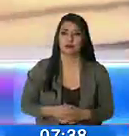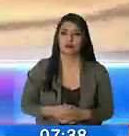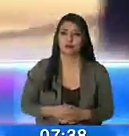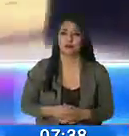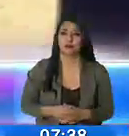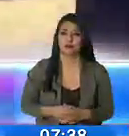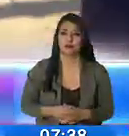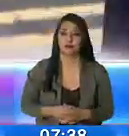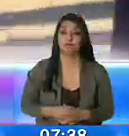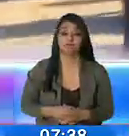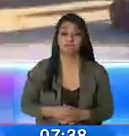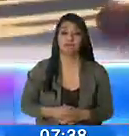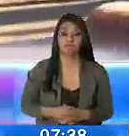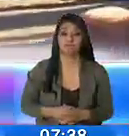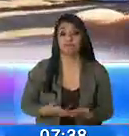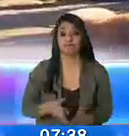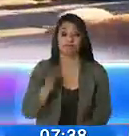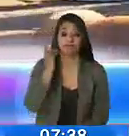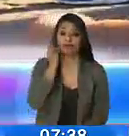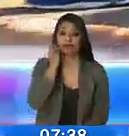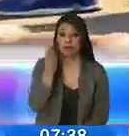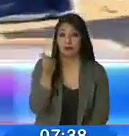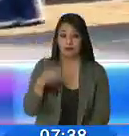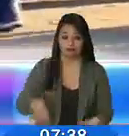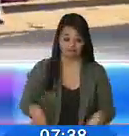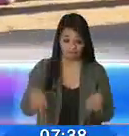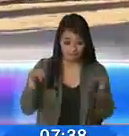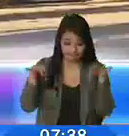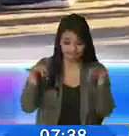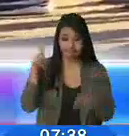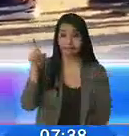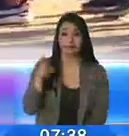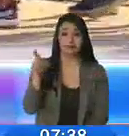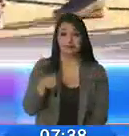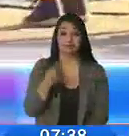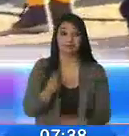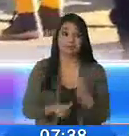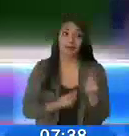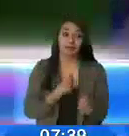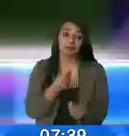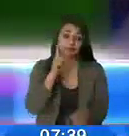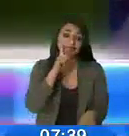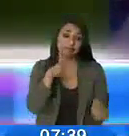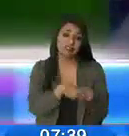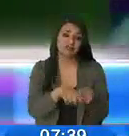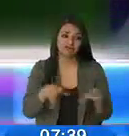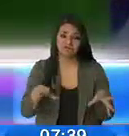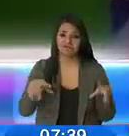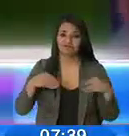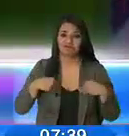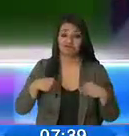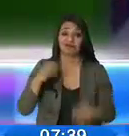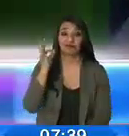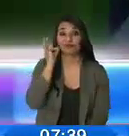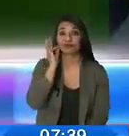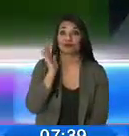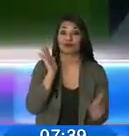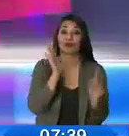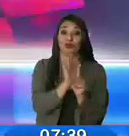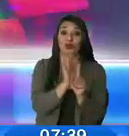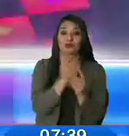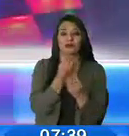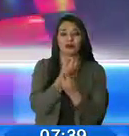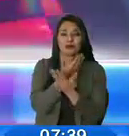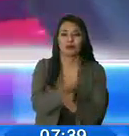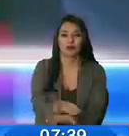Y en medio de la necesidad de recursos, algunos toman la dura decisión de aceptar esta propuesta. Así nos lo cuenta Yorimar,